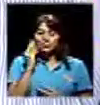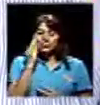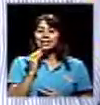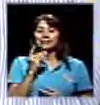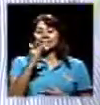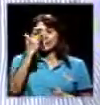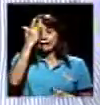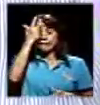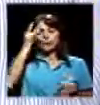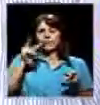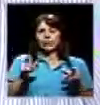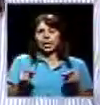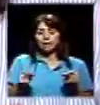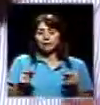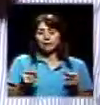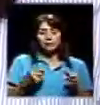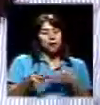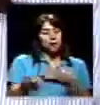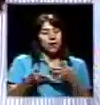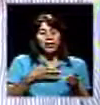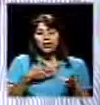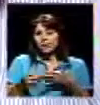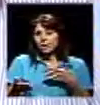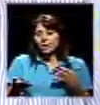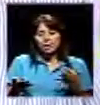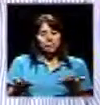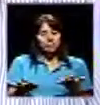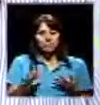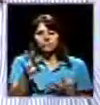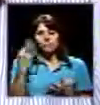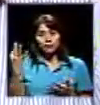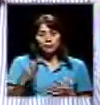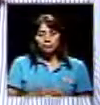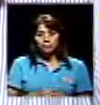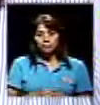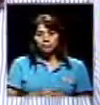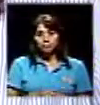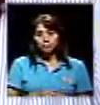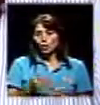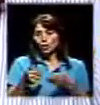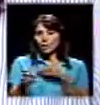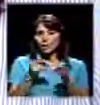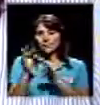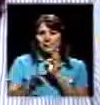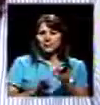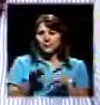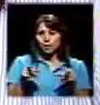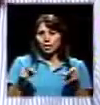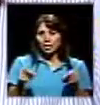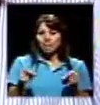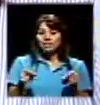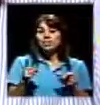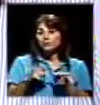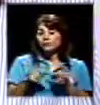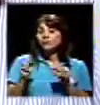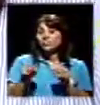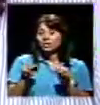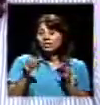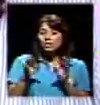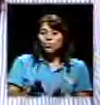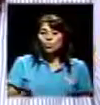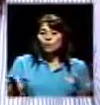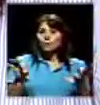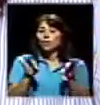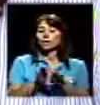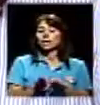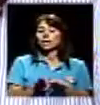por esta enfermedad, en cualquiera de sus manifestaciones. Entonces, sí ha sido muy importante, dejó una